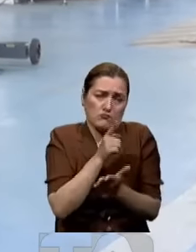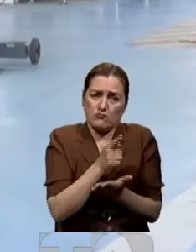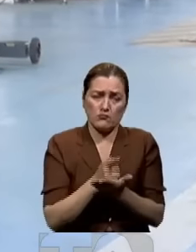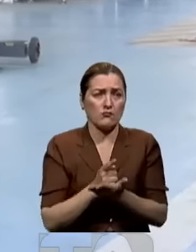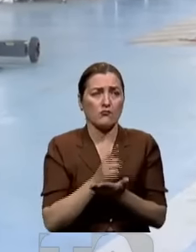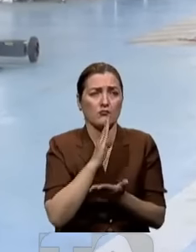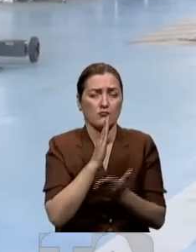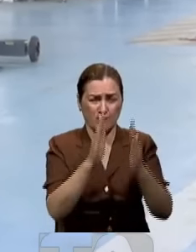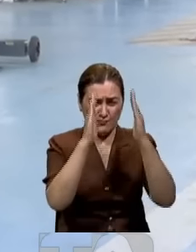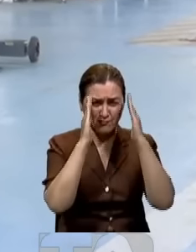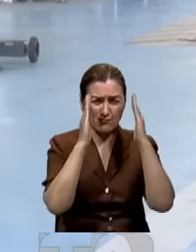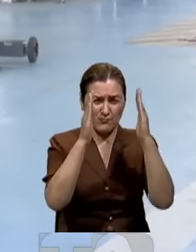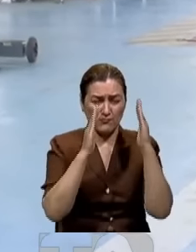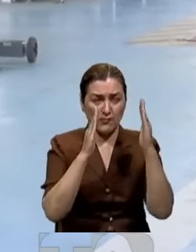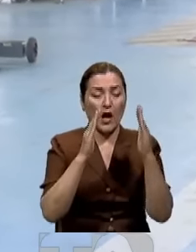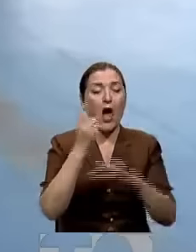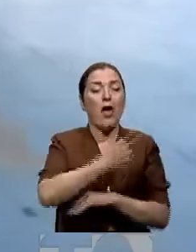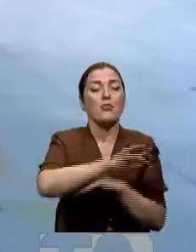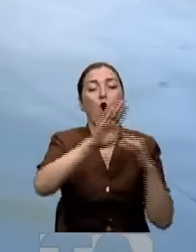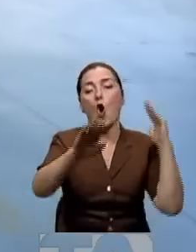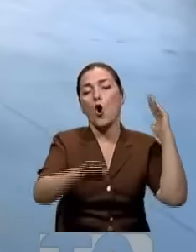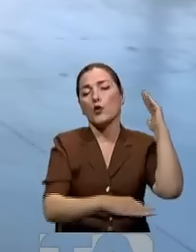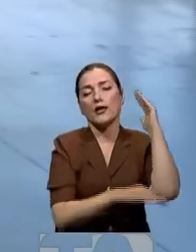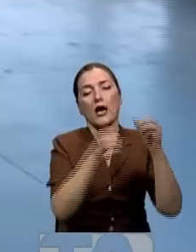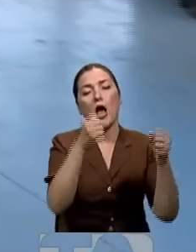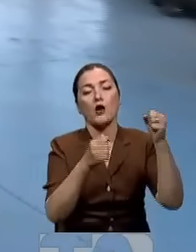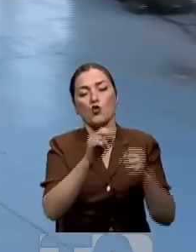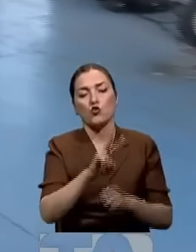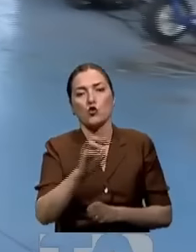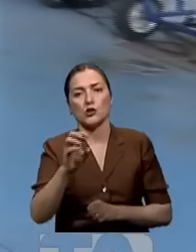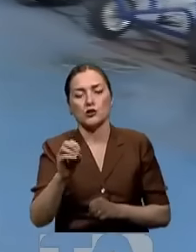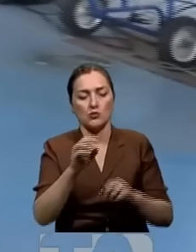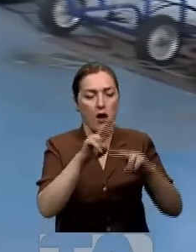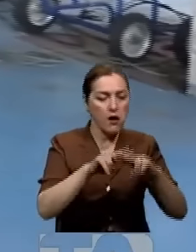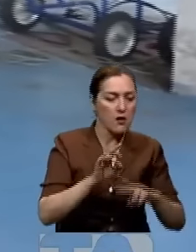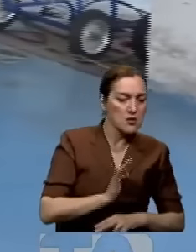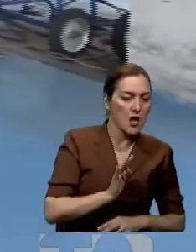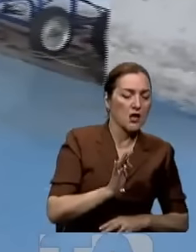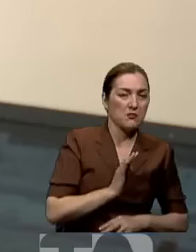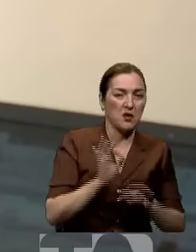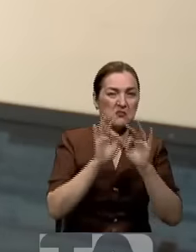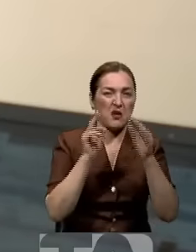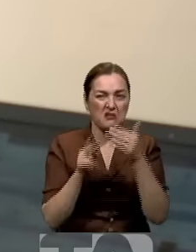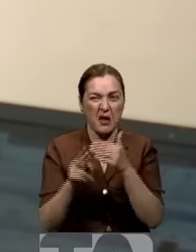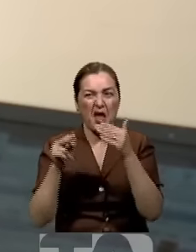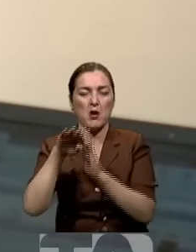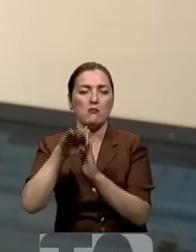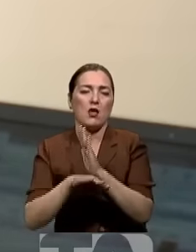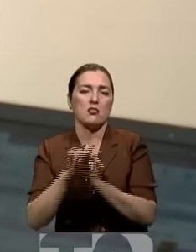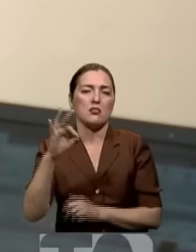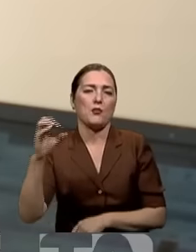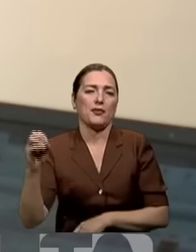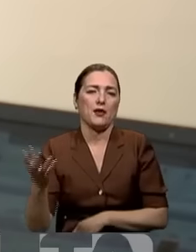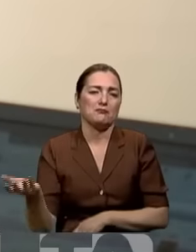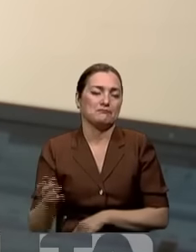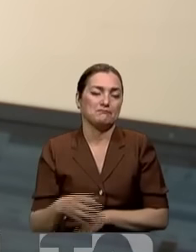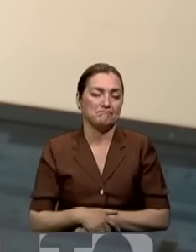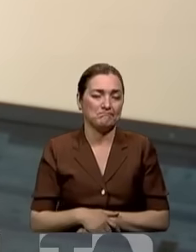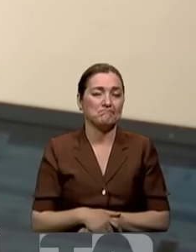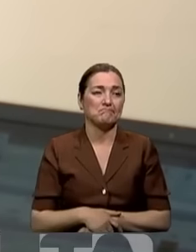suelen atender a 200 vehículos diarios y por los cortes la cifra se redujo a 90. No, por el momento no contamos con una